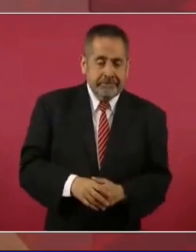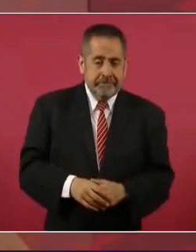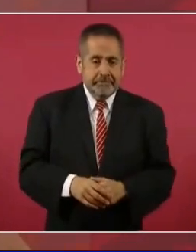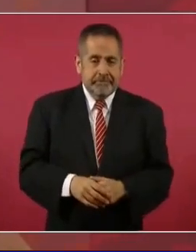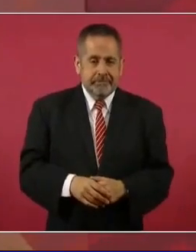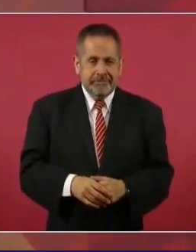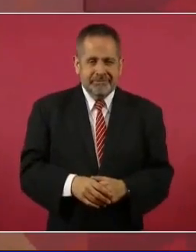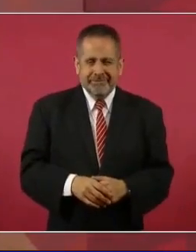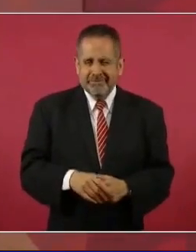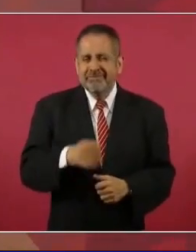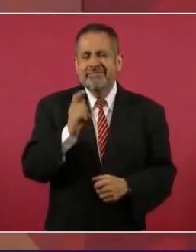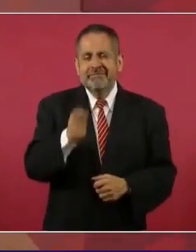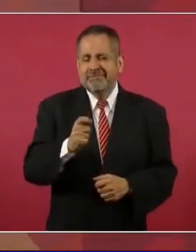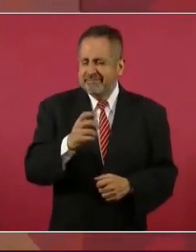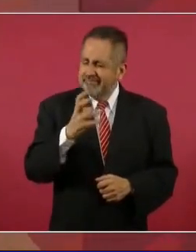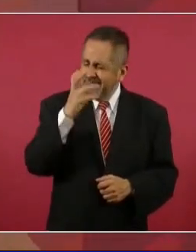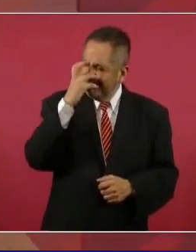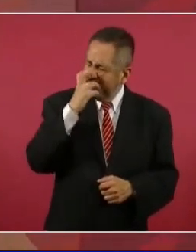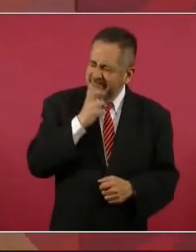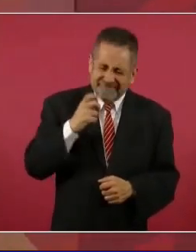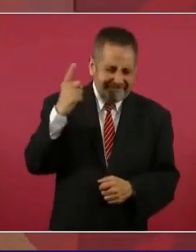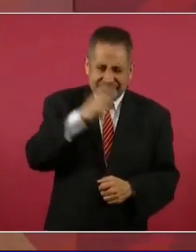Lo más triste,